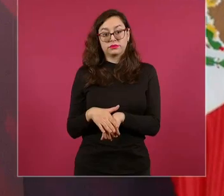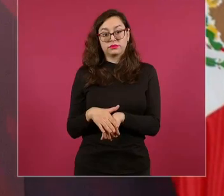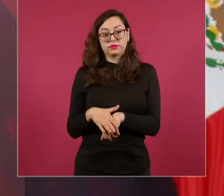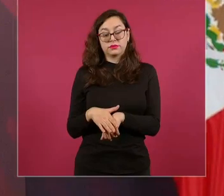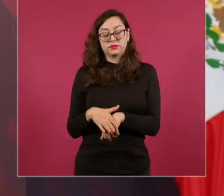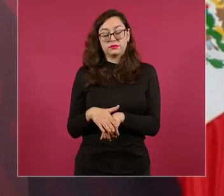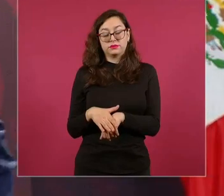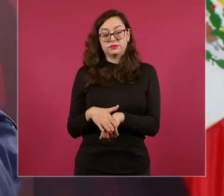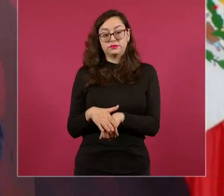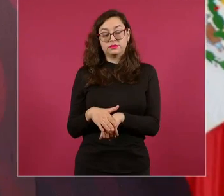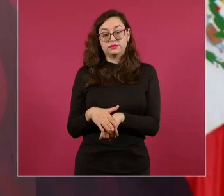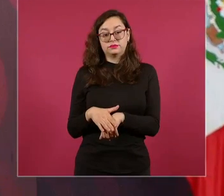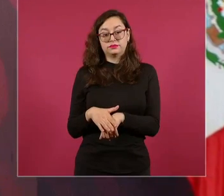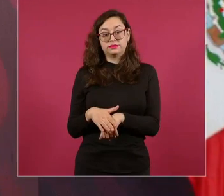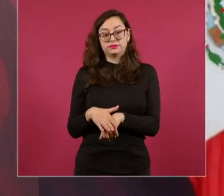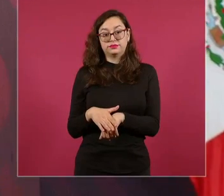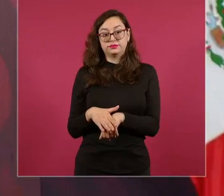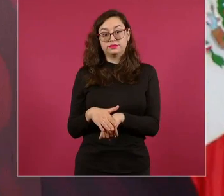manifestación